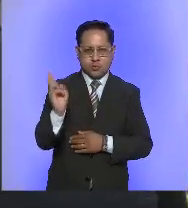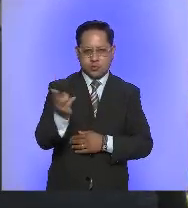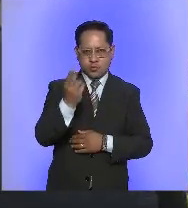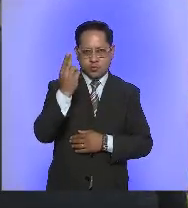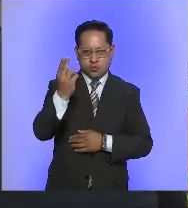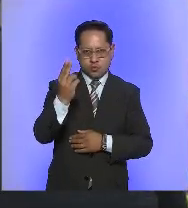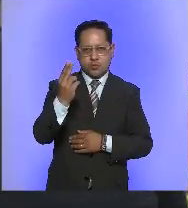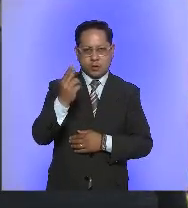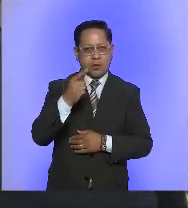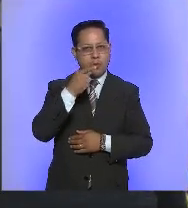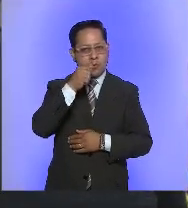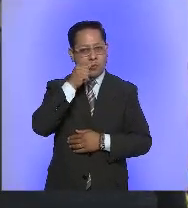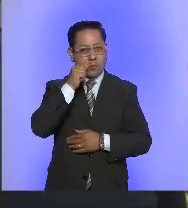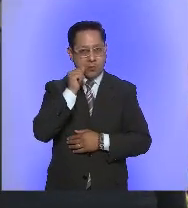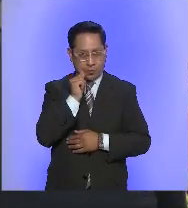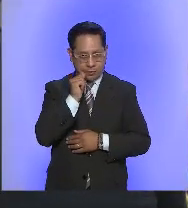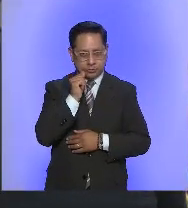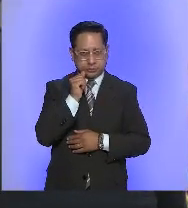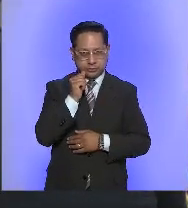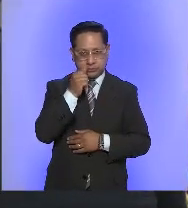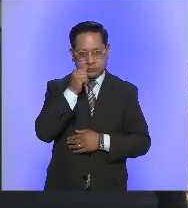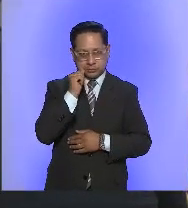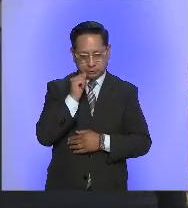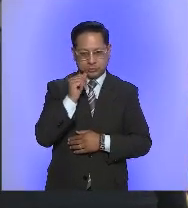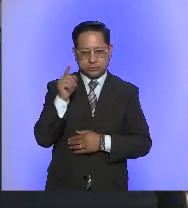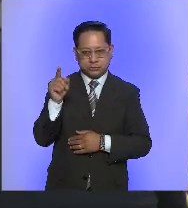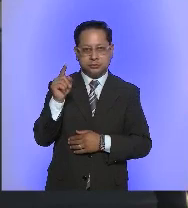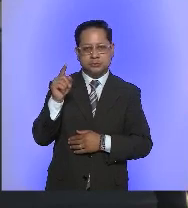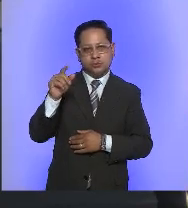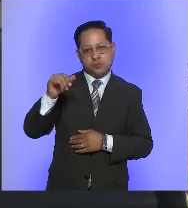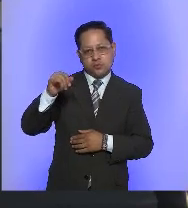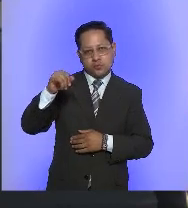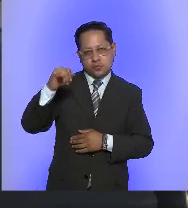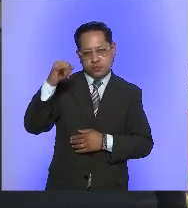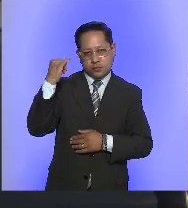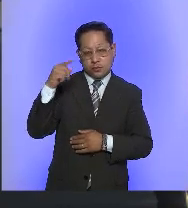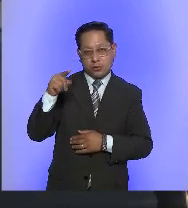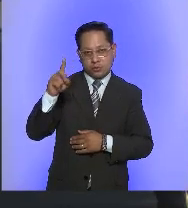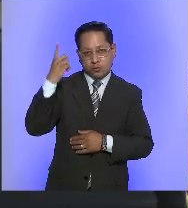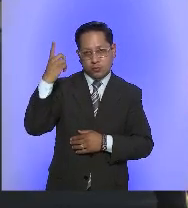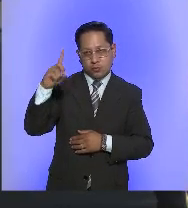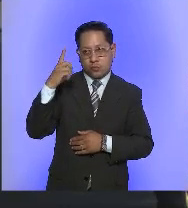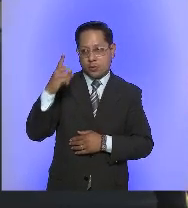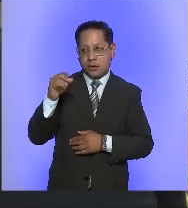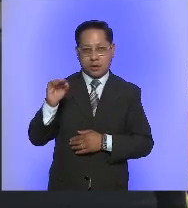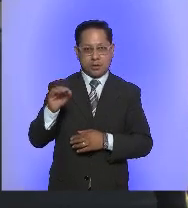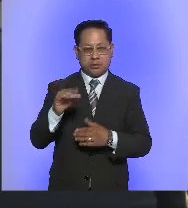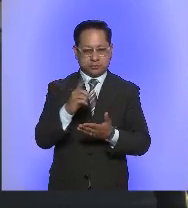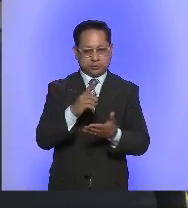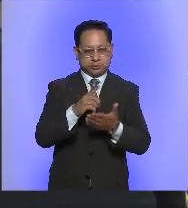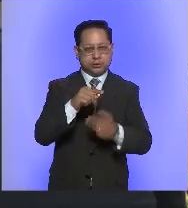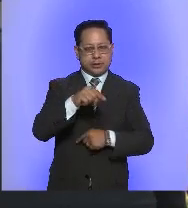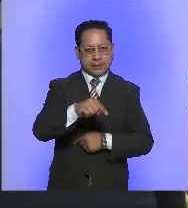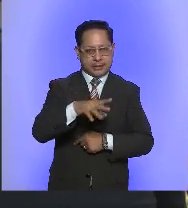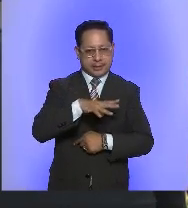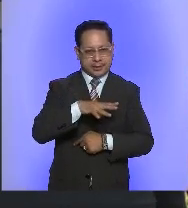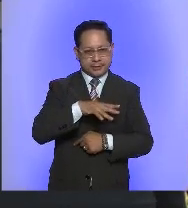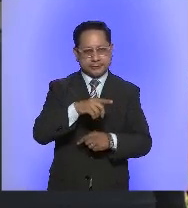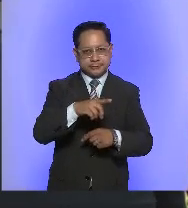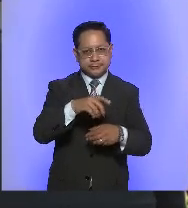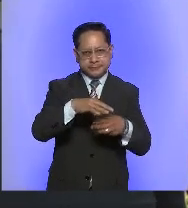En su carrera jurídico-electoral fue vocal distrital del Registro Federal de Electores del entonces Instituto